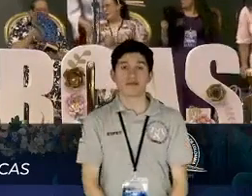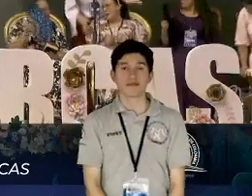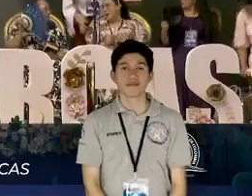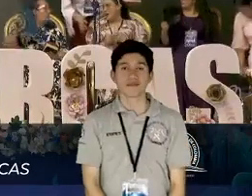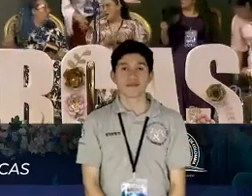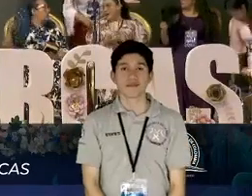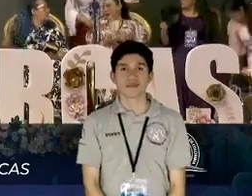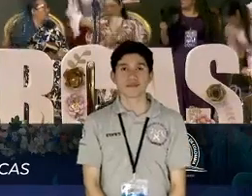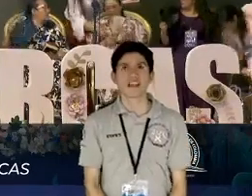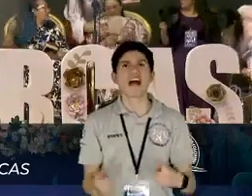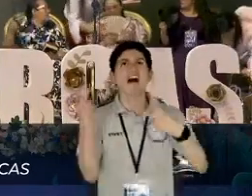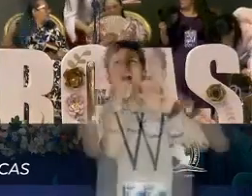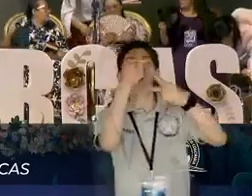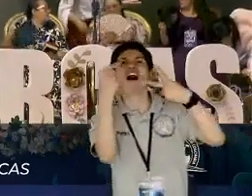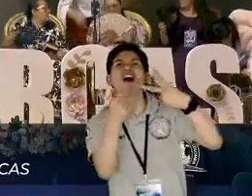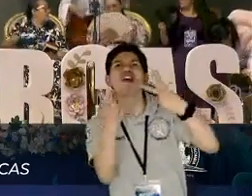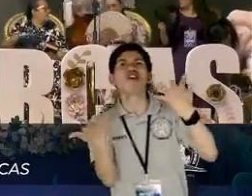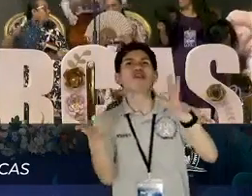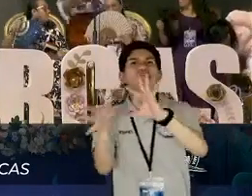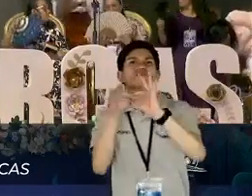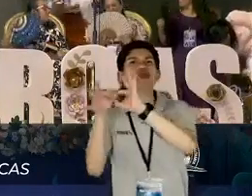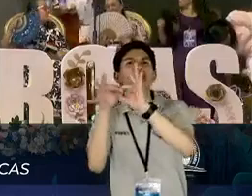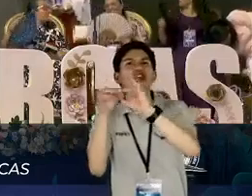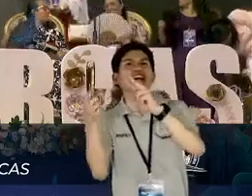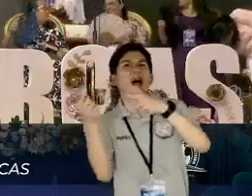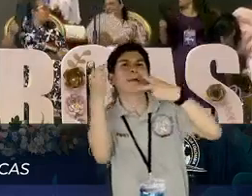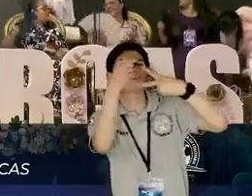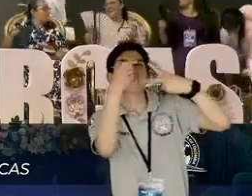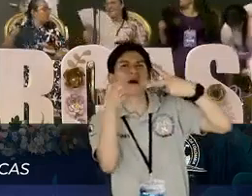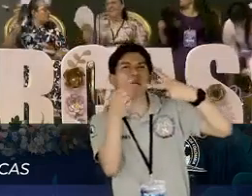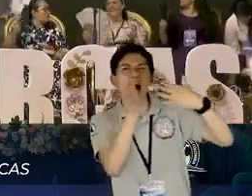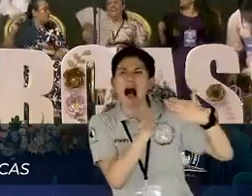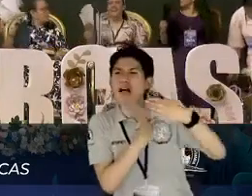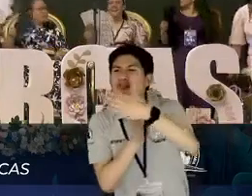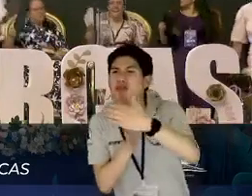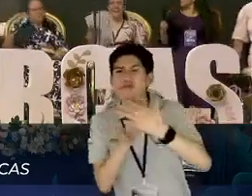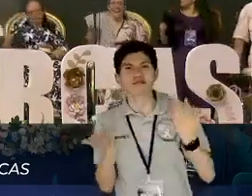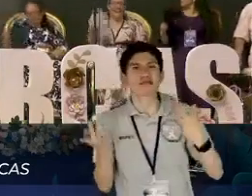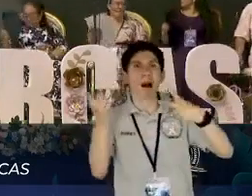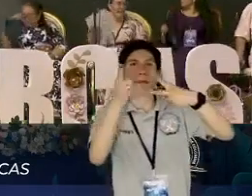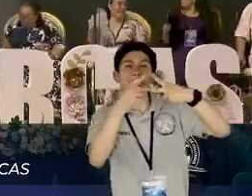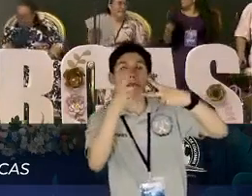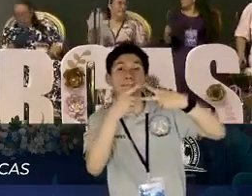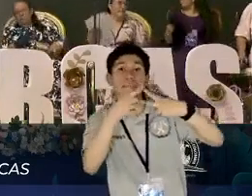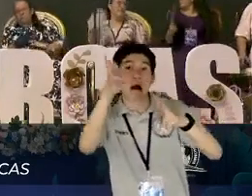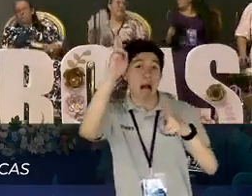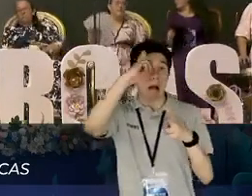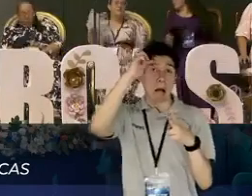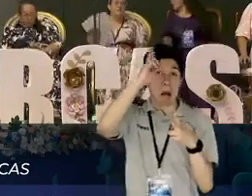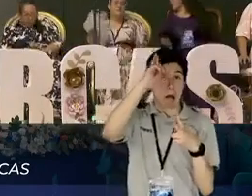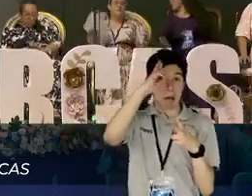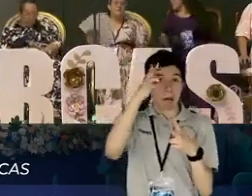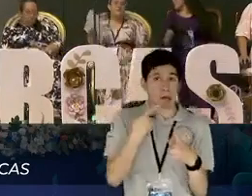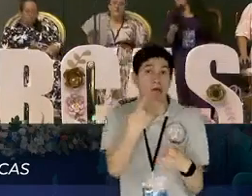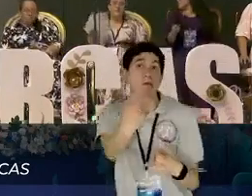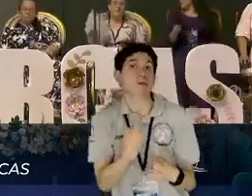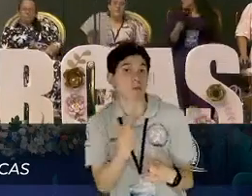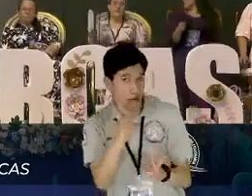dos direccionamientos de la unidad. El primer direccionamiento, lo formal, lo racional, lo que tú y yo